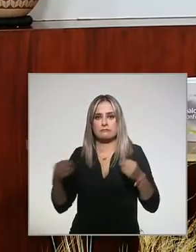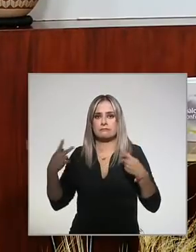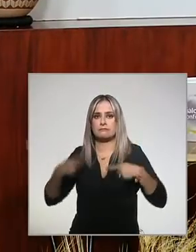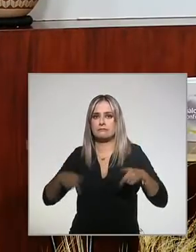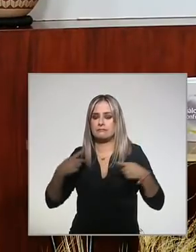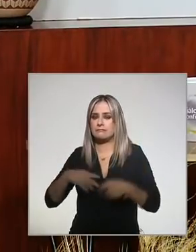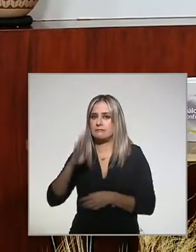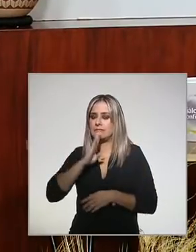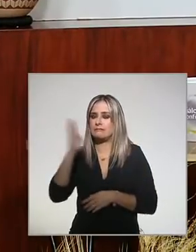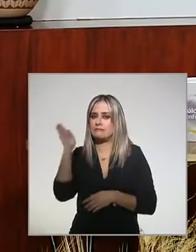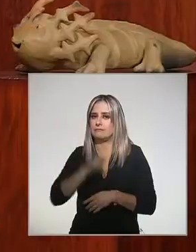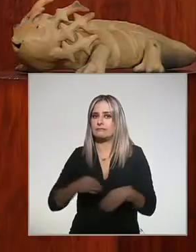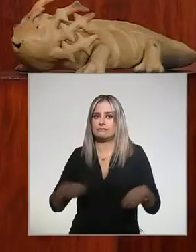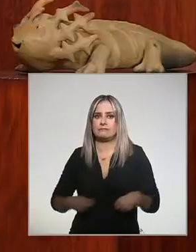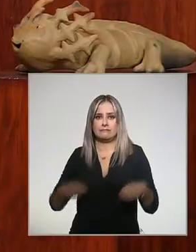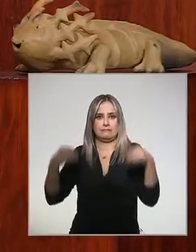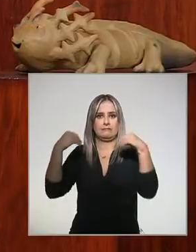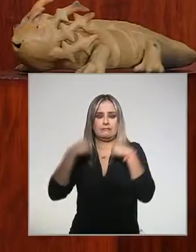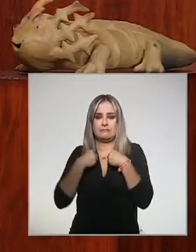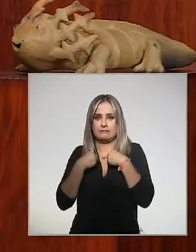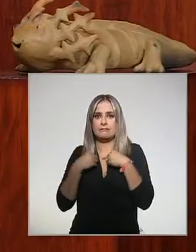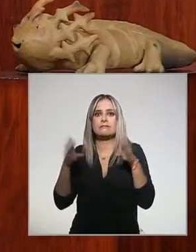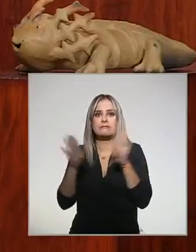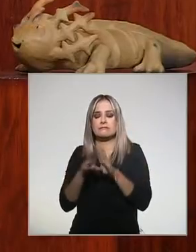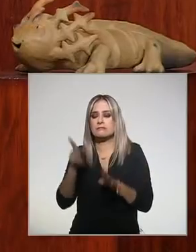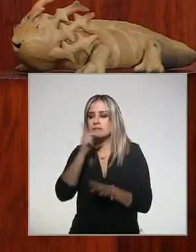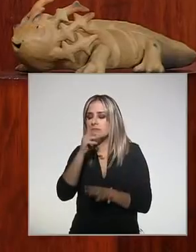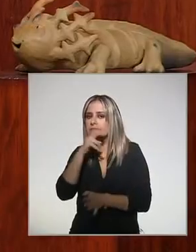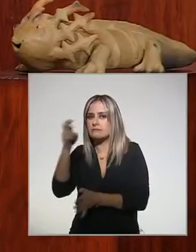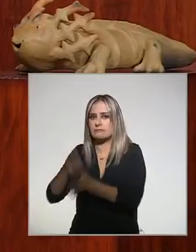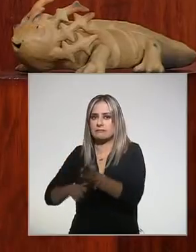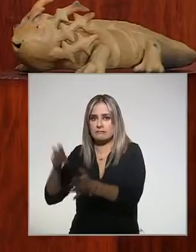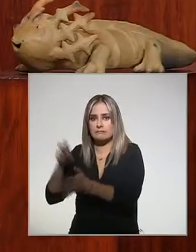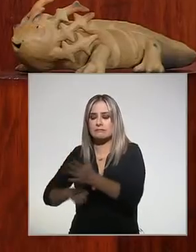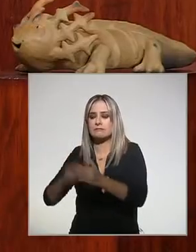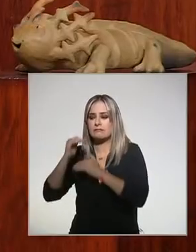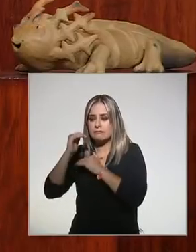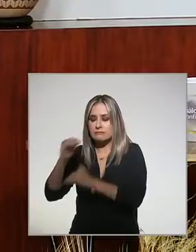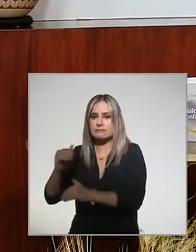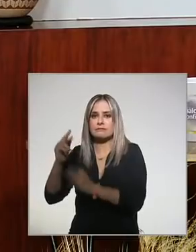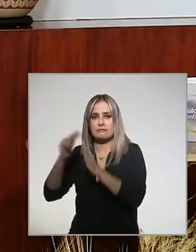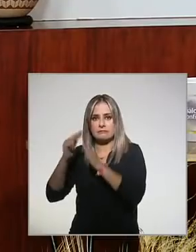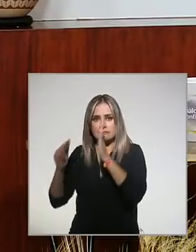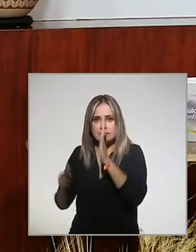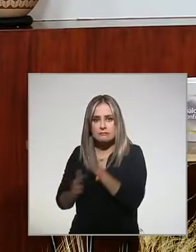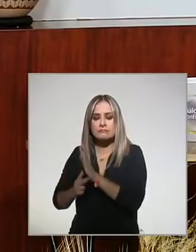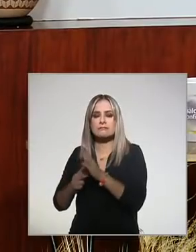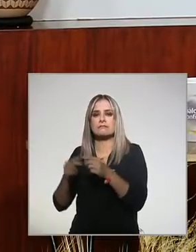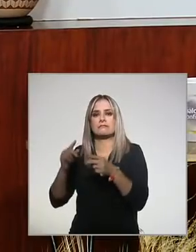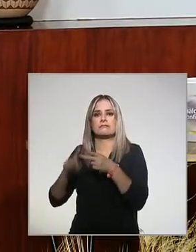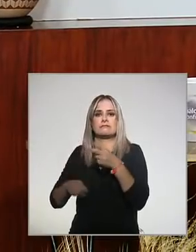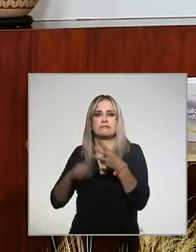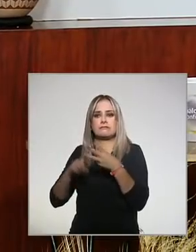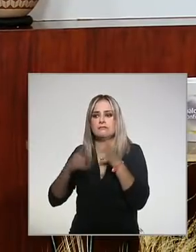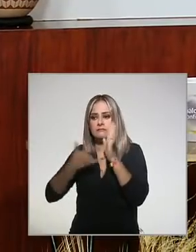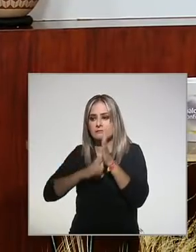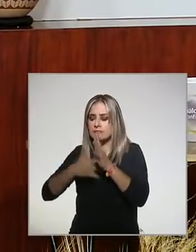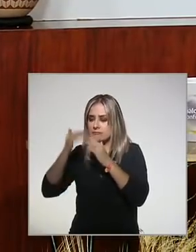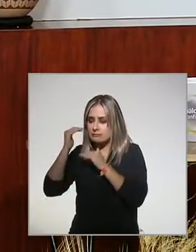cuanto a cómo estoy ejerciendo la parentalidad. Límites, estructura,